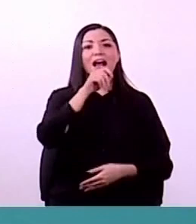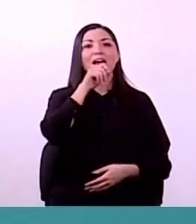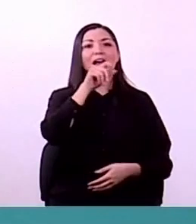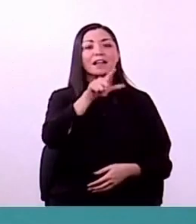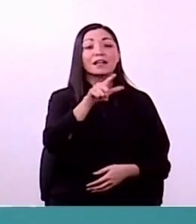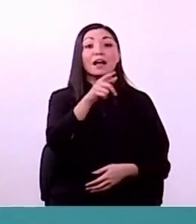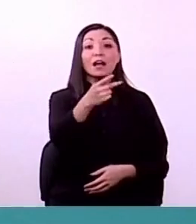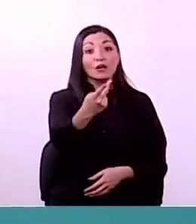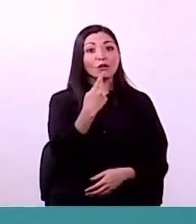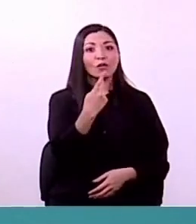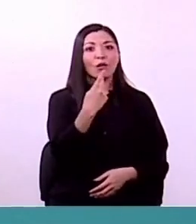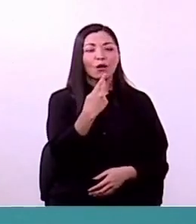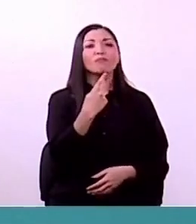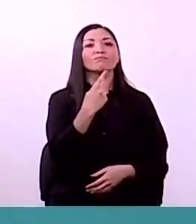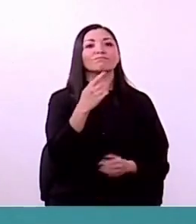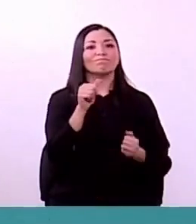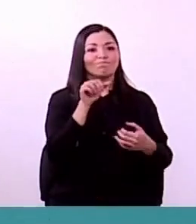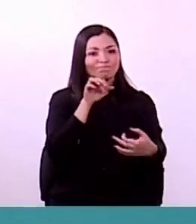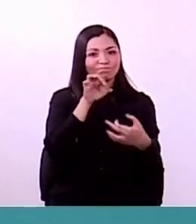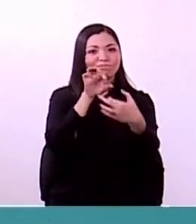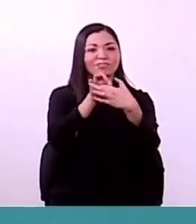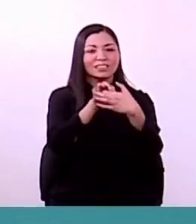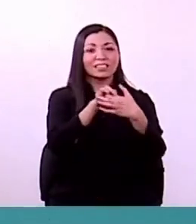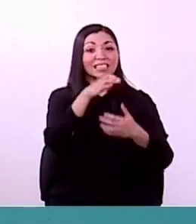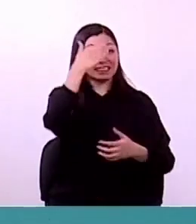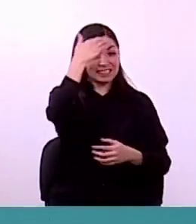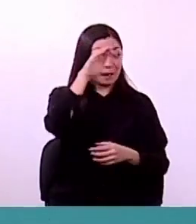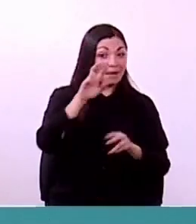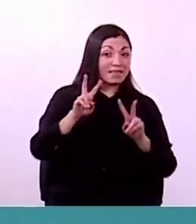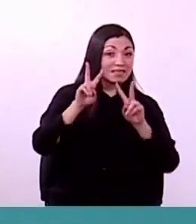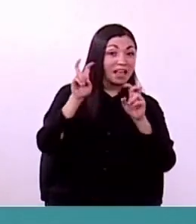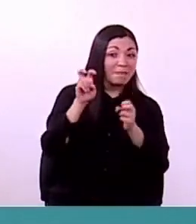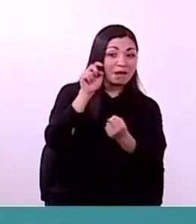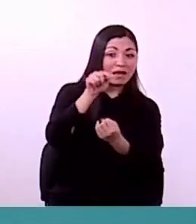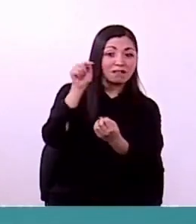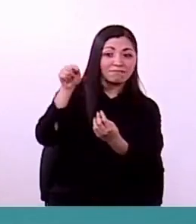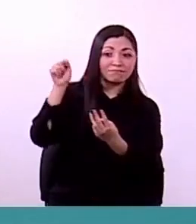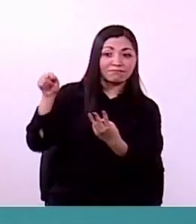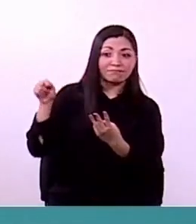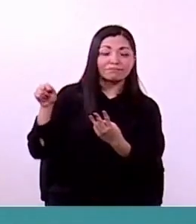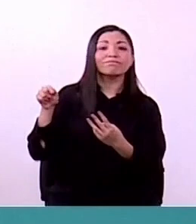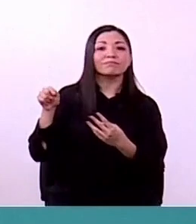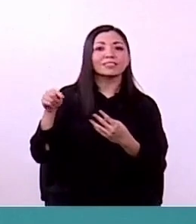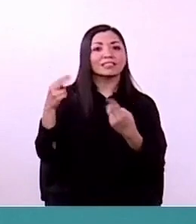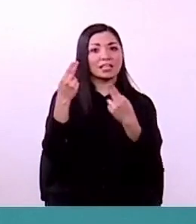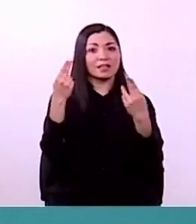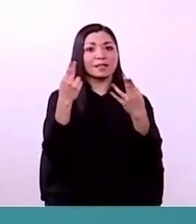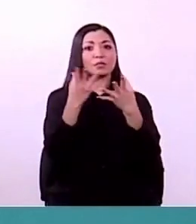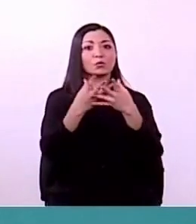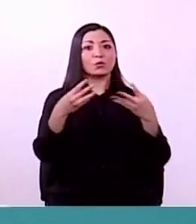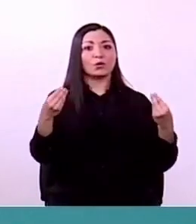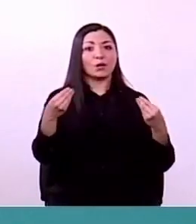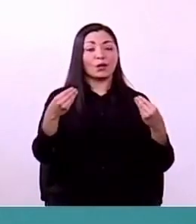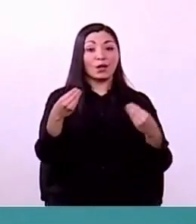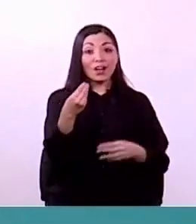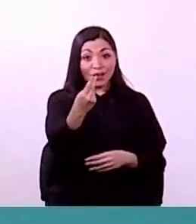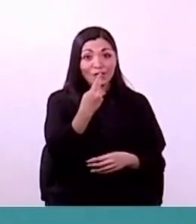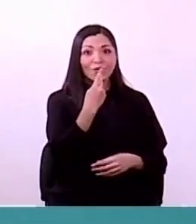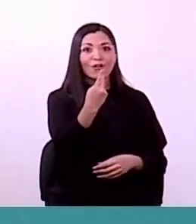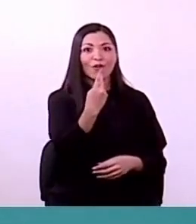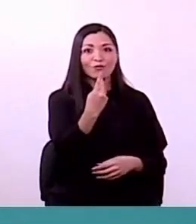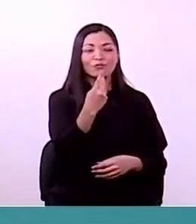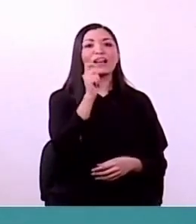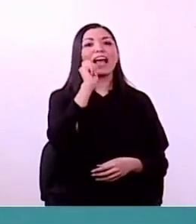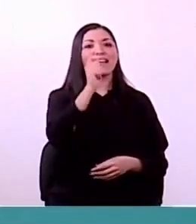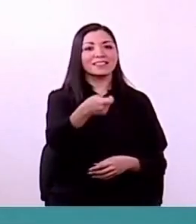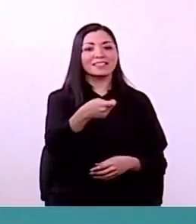que cada uno de los temas que le duelen a nuestro estado tenga solución. Tú y yo vamos a hacer que a Jalisco llegue la